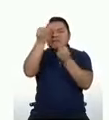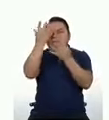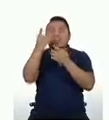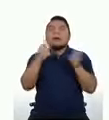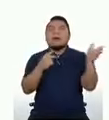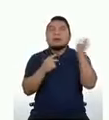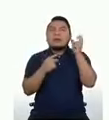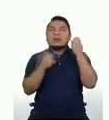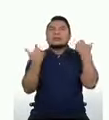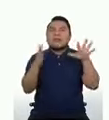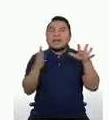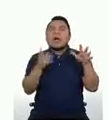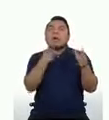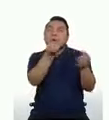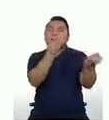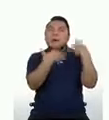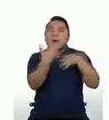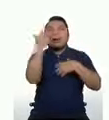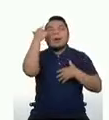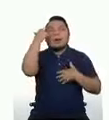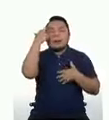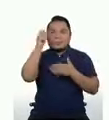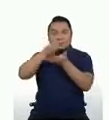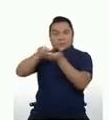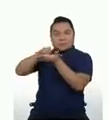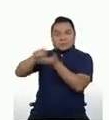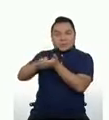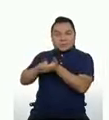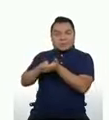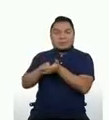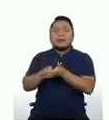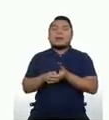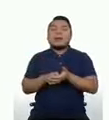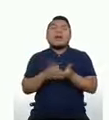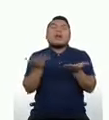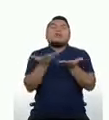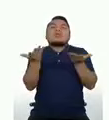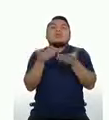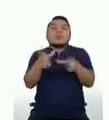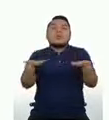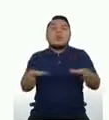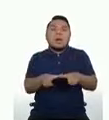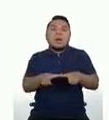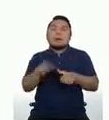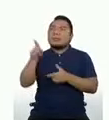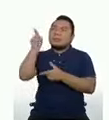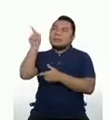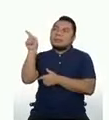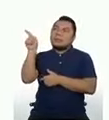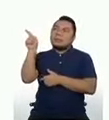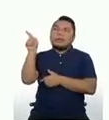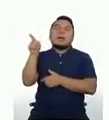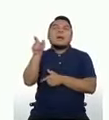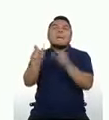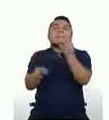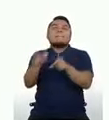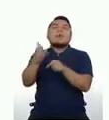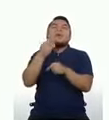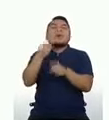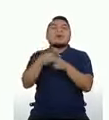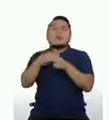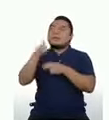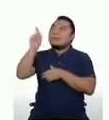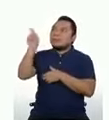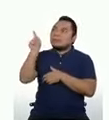tengo? En el inicio, preguntas como ¿dónde sucedió? ¿Quiénes son los personajes? ¿Qué